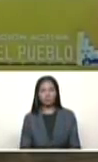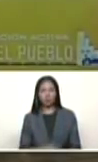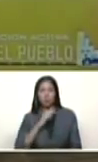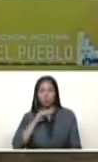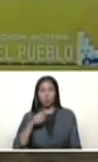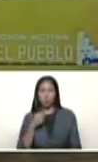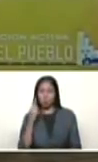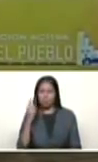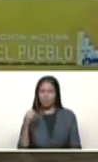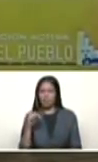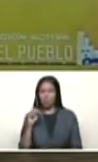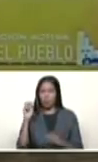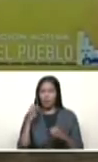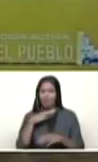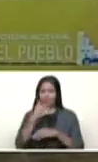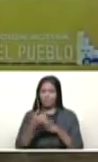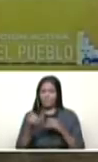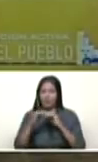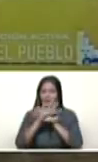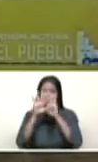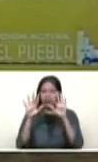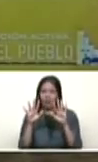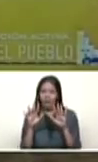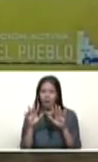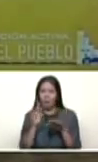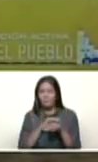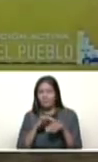Nosotros tenemos este plan claro, Dante, compañero ministro,